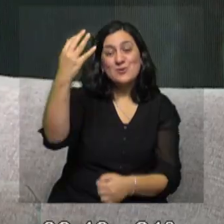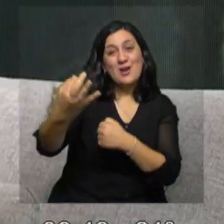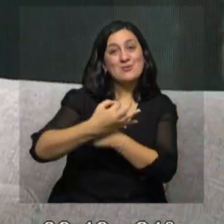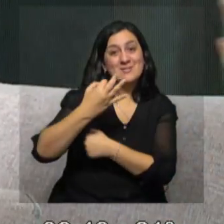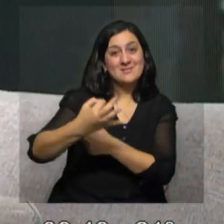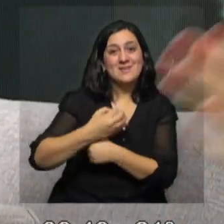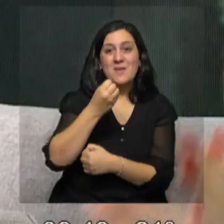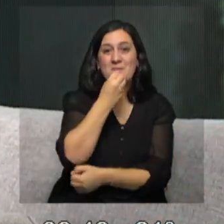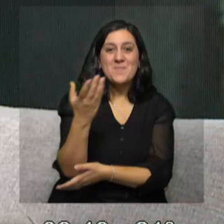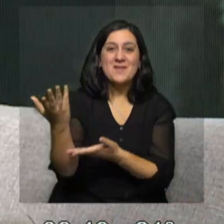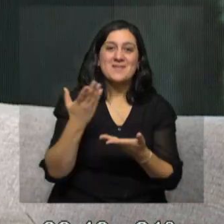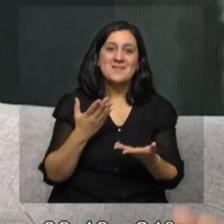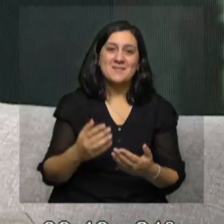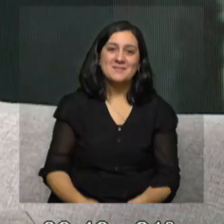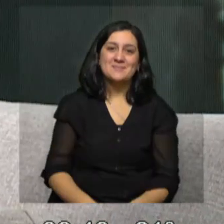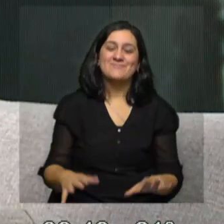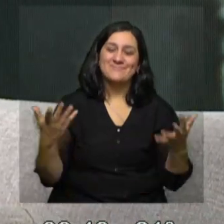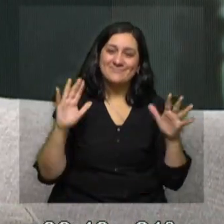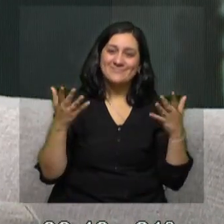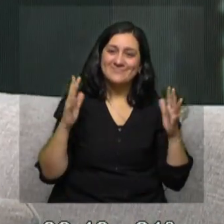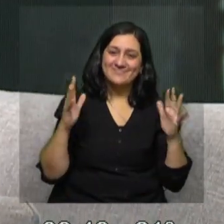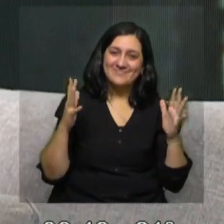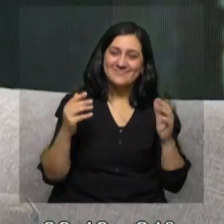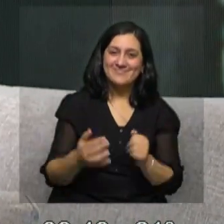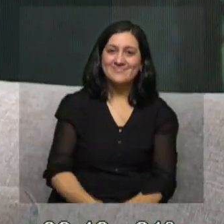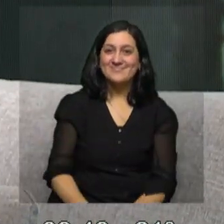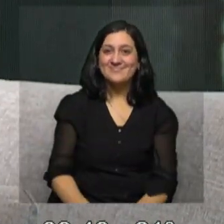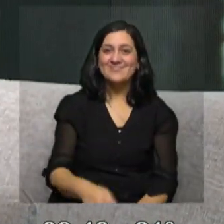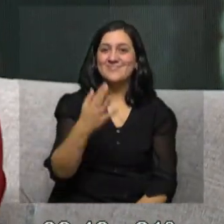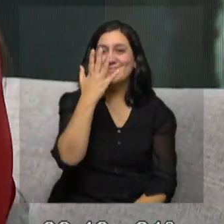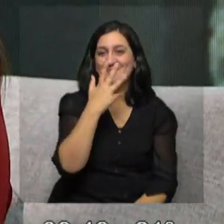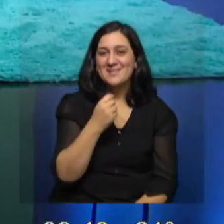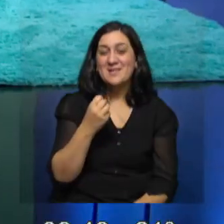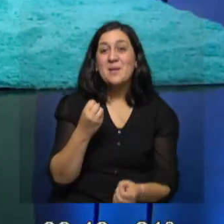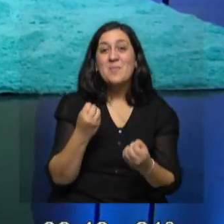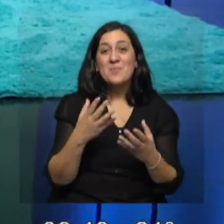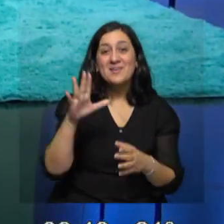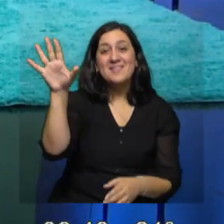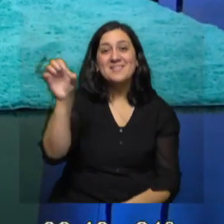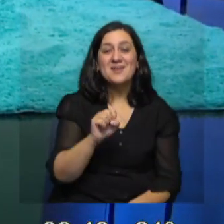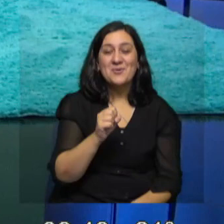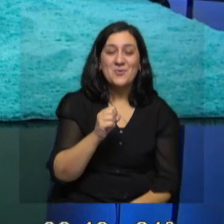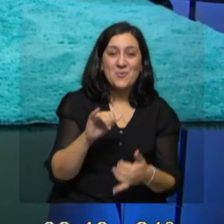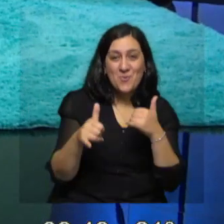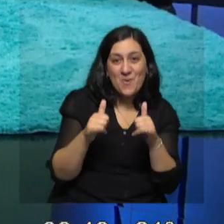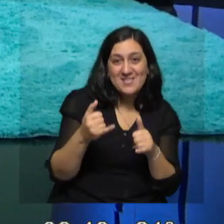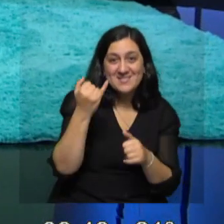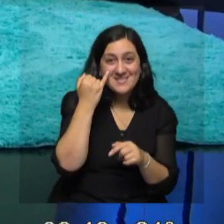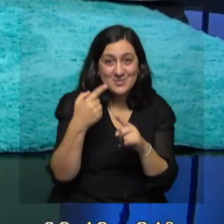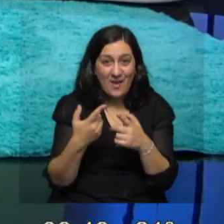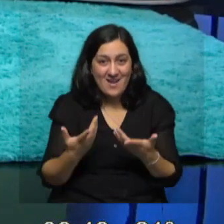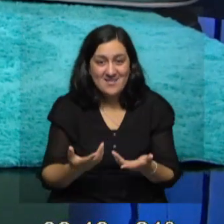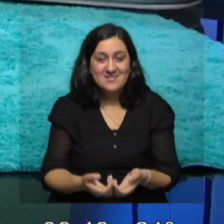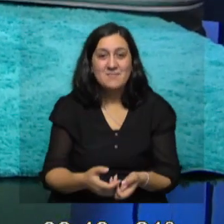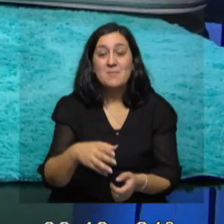¡Bienvenida! ¡Vamos! ¡Aplausos, unos aplausos! ¡Nos encanta! Además trae juguetitos y todo. ¿Qué más queremos? Venimos a aprender